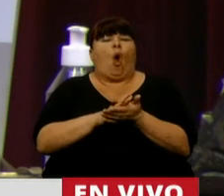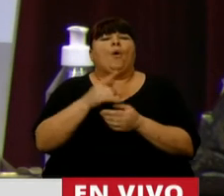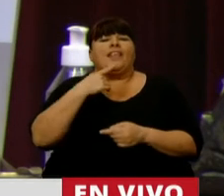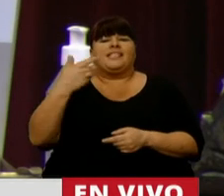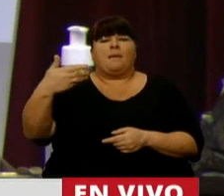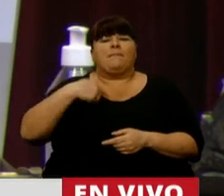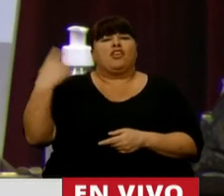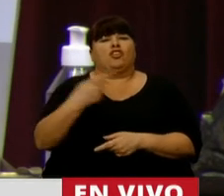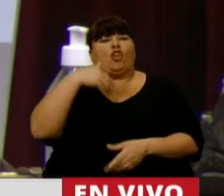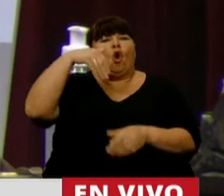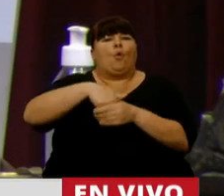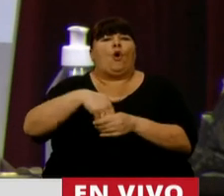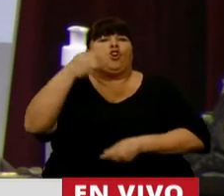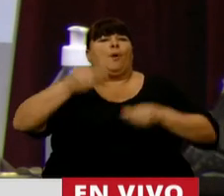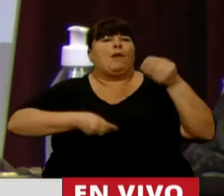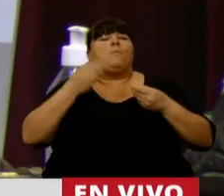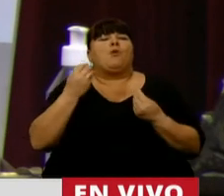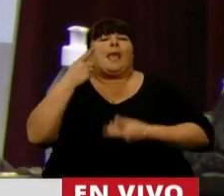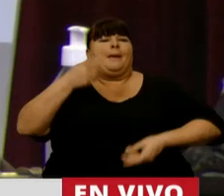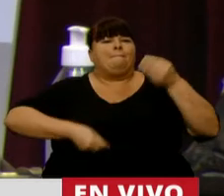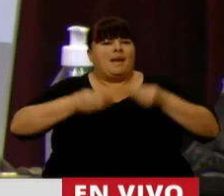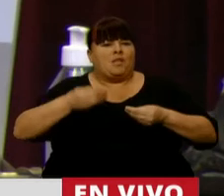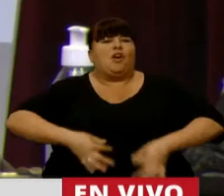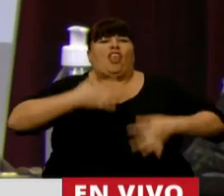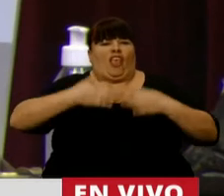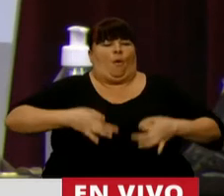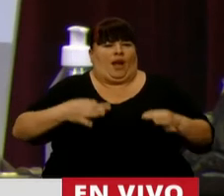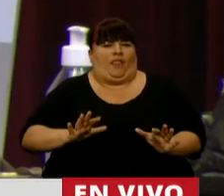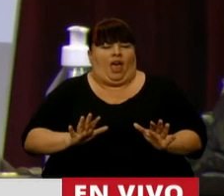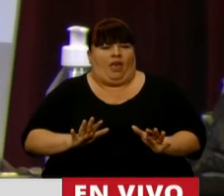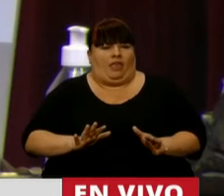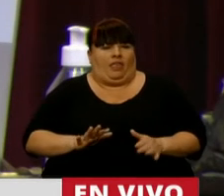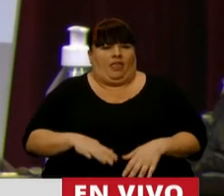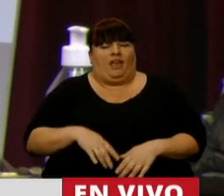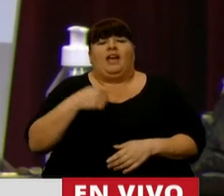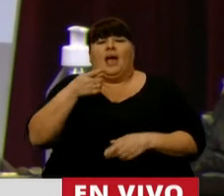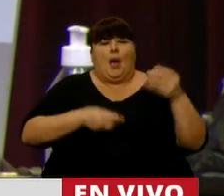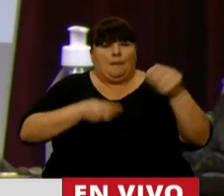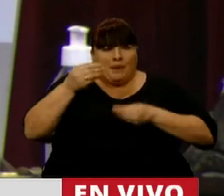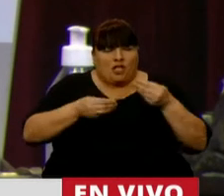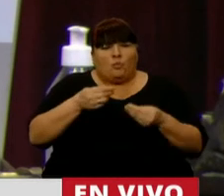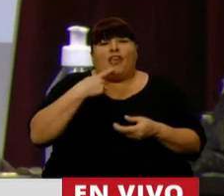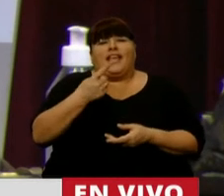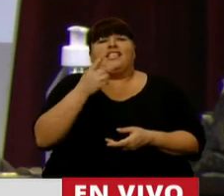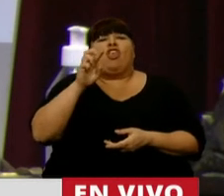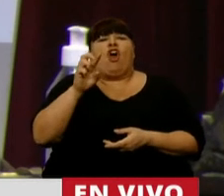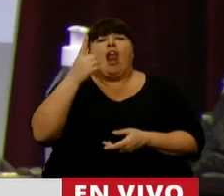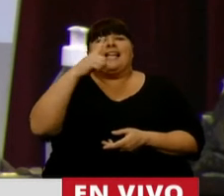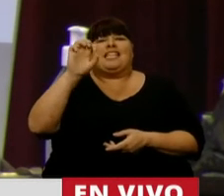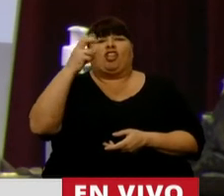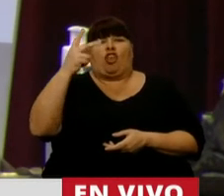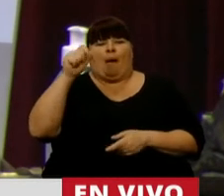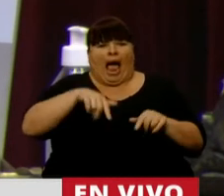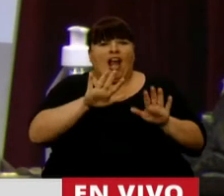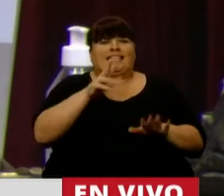invitaba a votar este presupuesto porque era un presupuesto realista. A prima facie, un presupuesto que habla de un dólar a 102 cuando